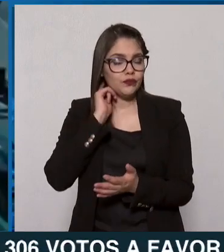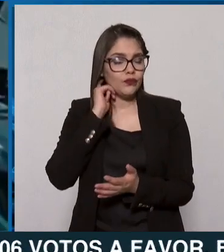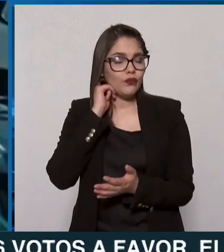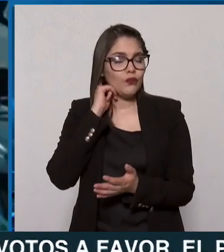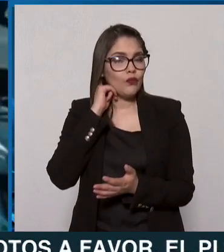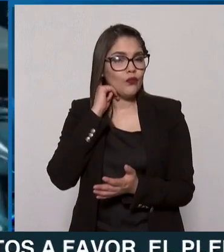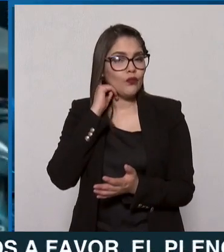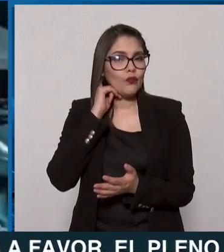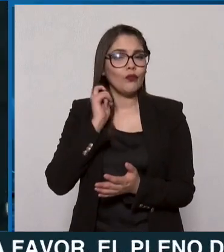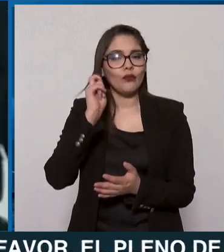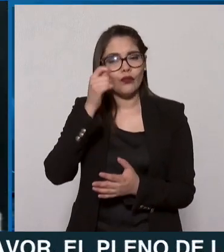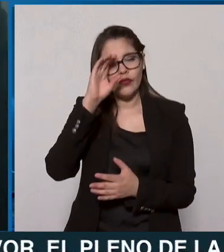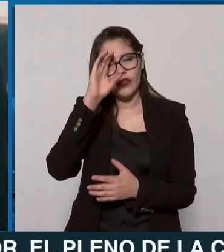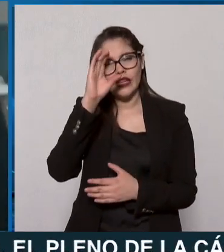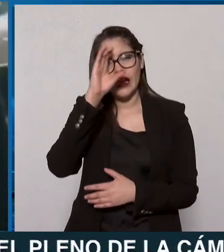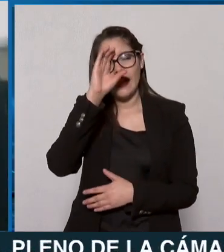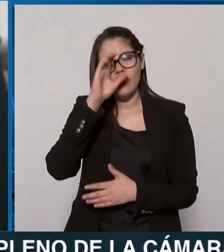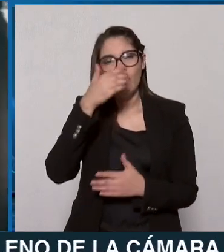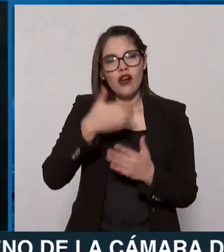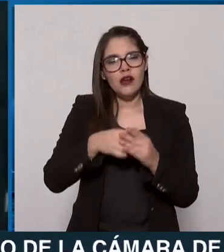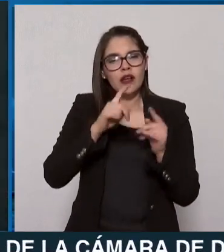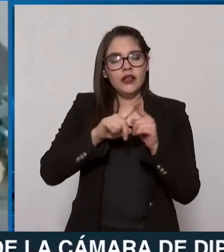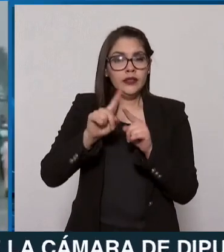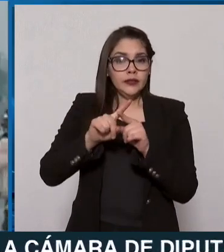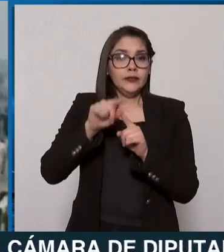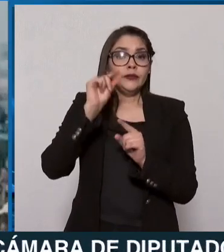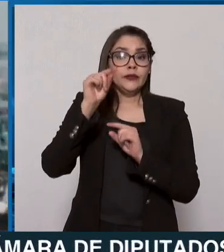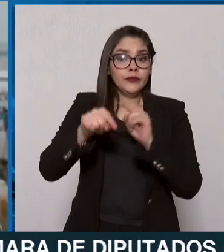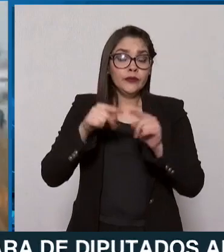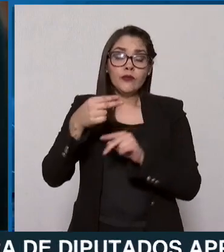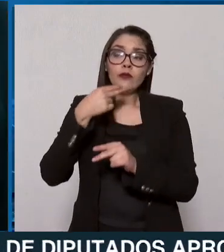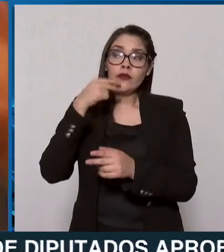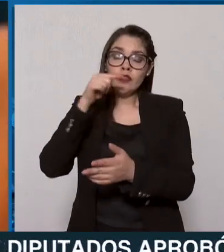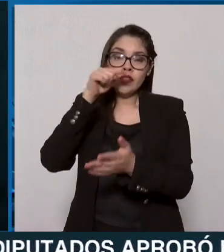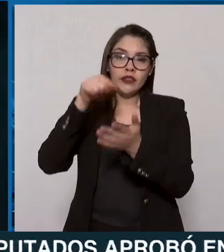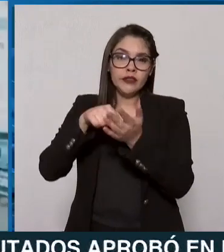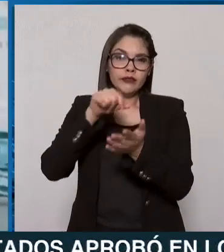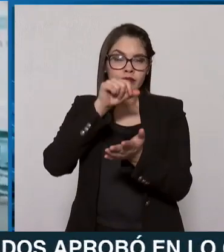catequizar, a convertir, etcétera, copar esos centros